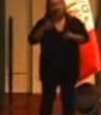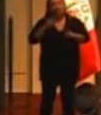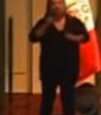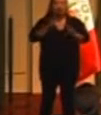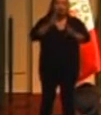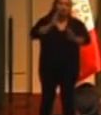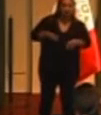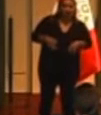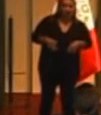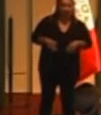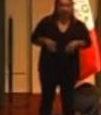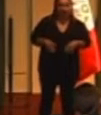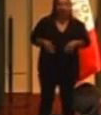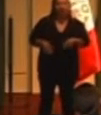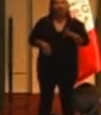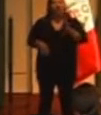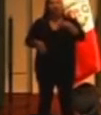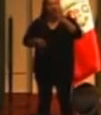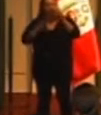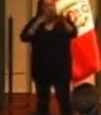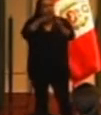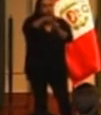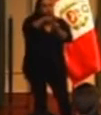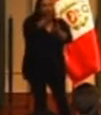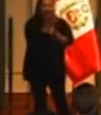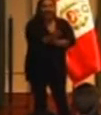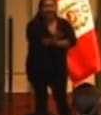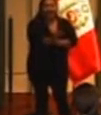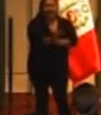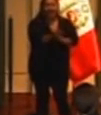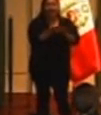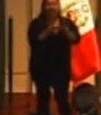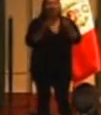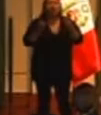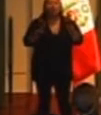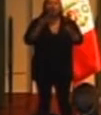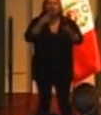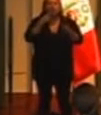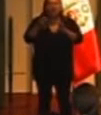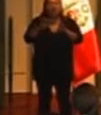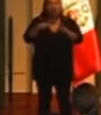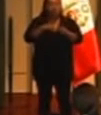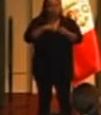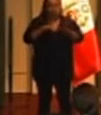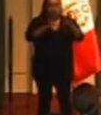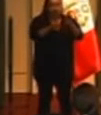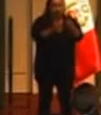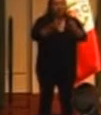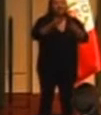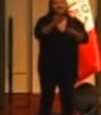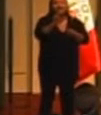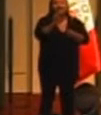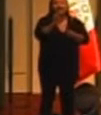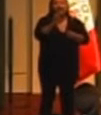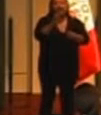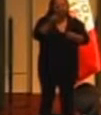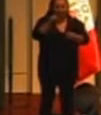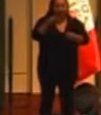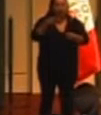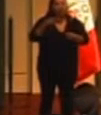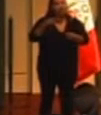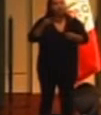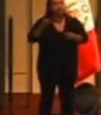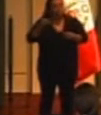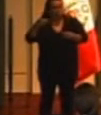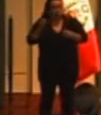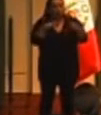y entonces ahí lo podemos detectar. O podemos ver cómo están también nuestras propias intervenciones como Serenazgo. Quiero